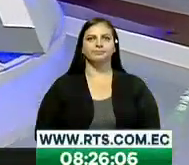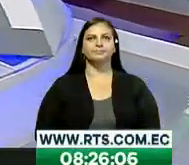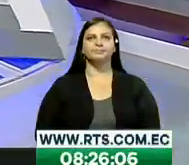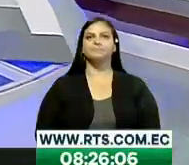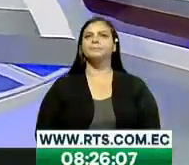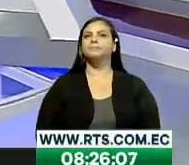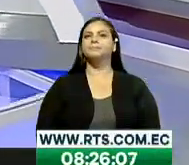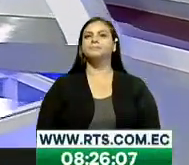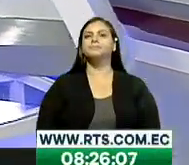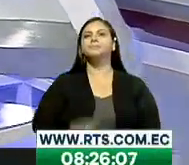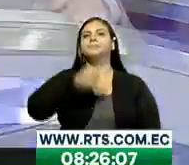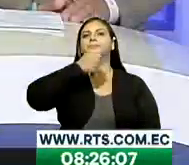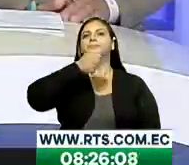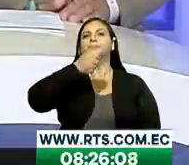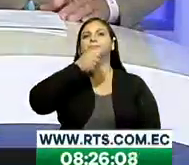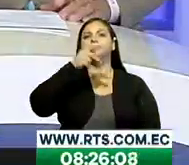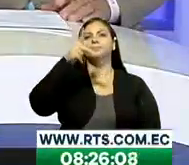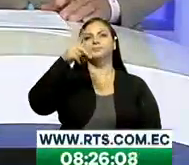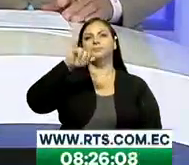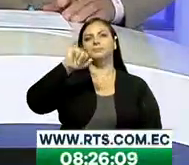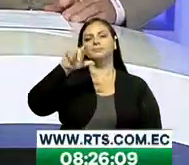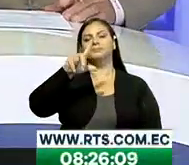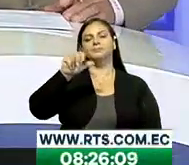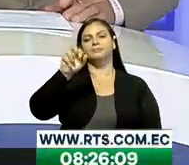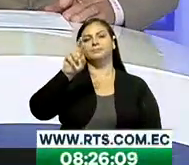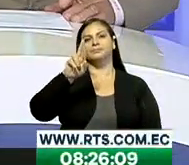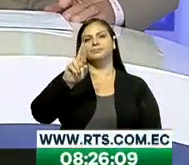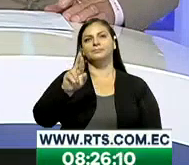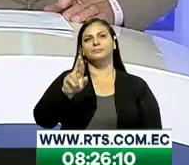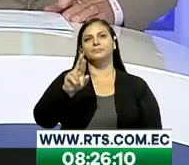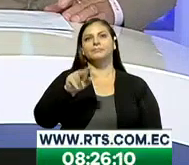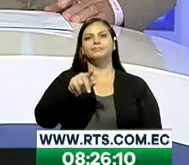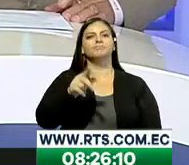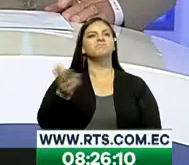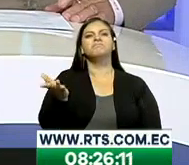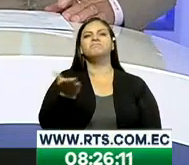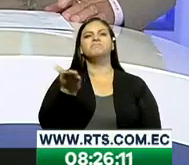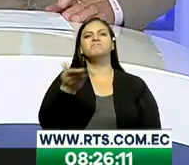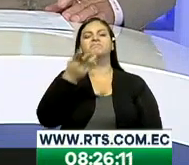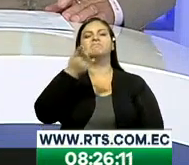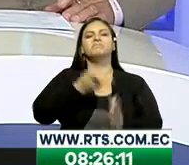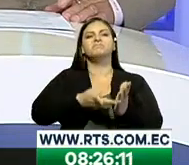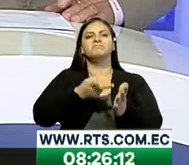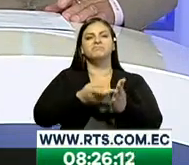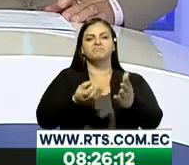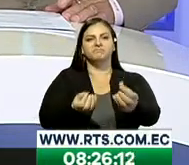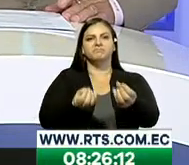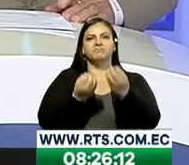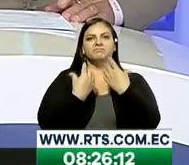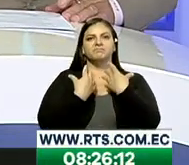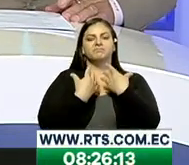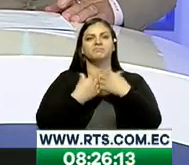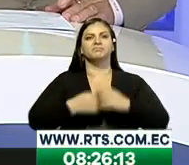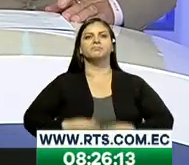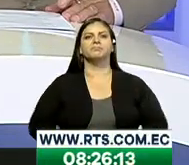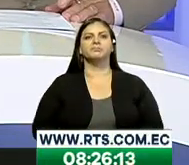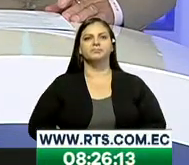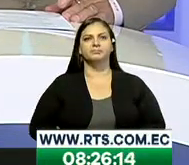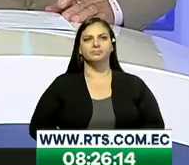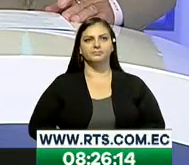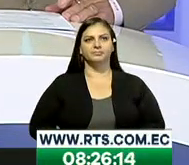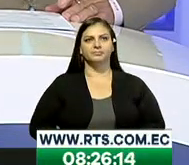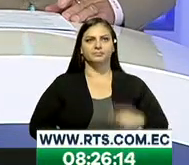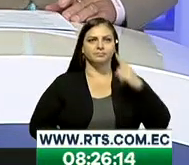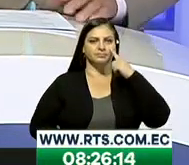Volvemos a salir de estudio, esta vez para conectarnos con Pilar Vera. ¿Qué novedades nos tiene Pilar hoy? Veamos a través de